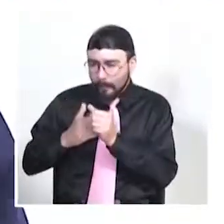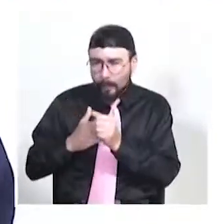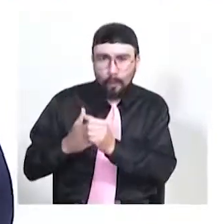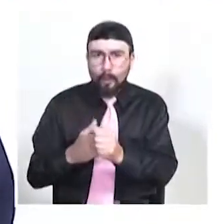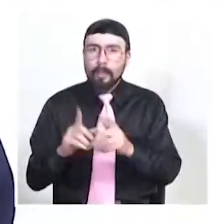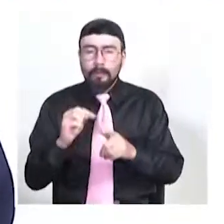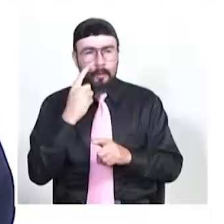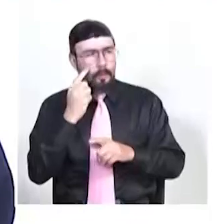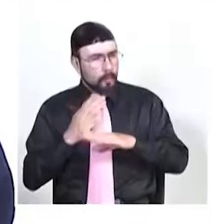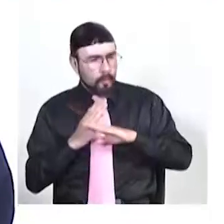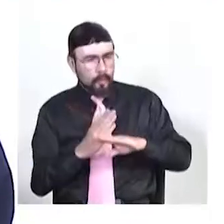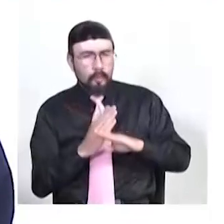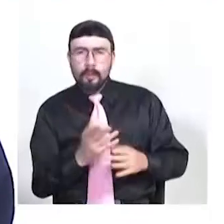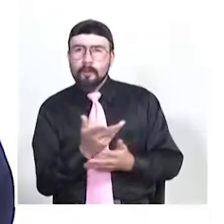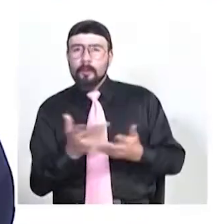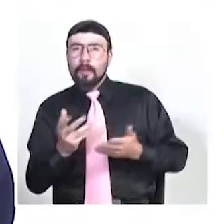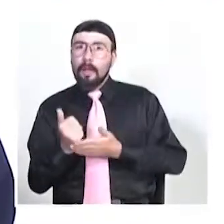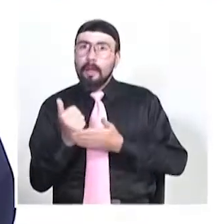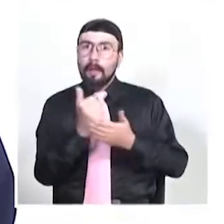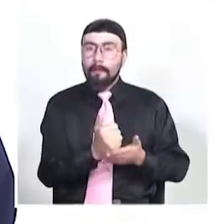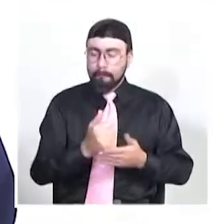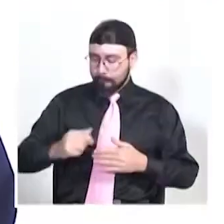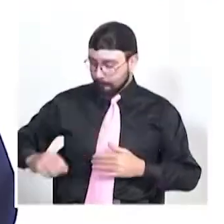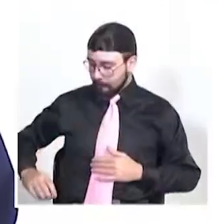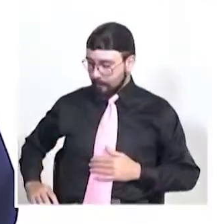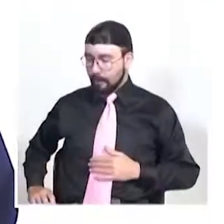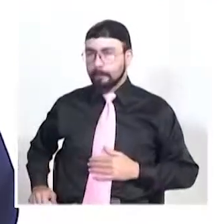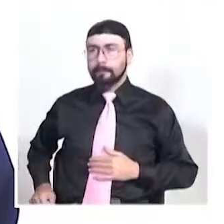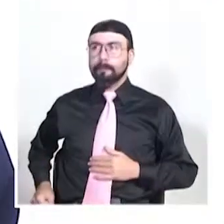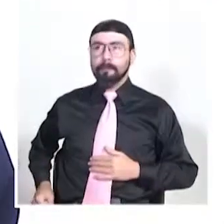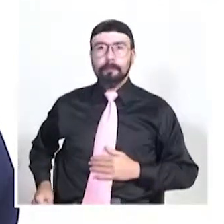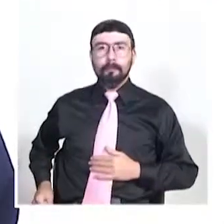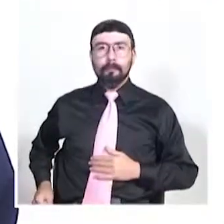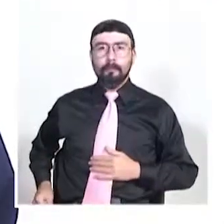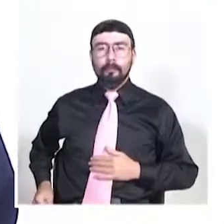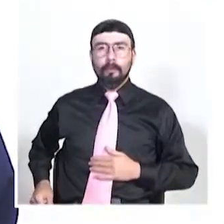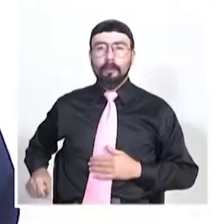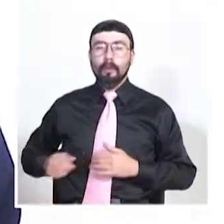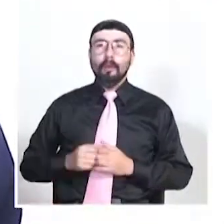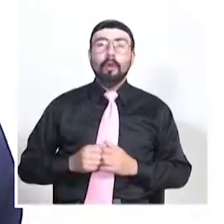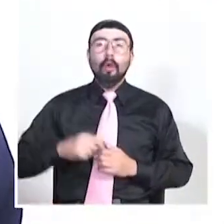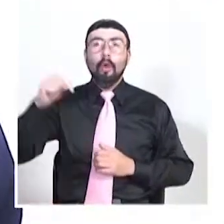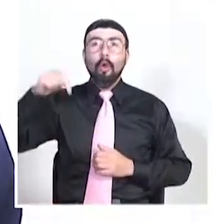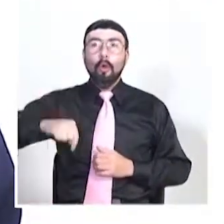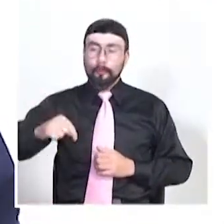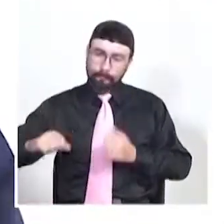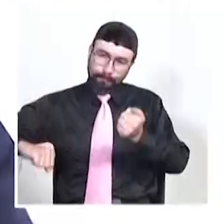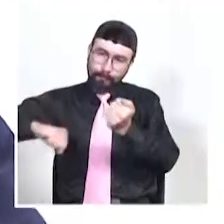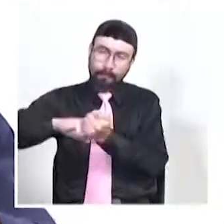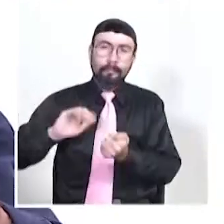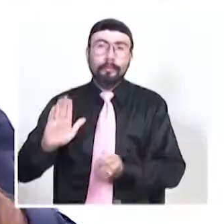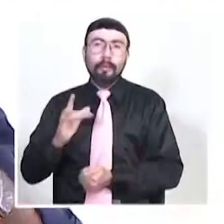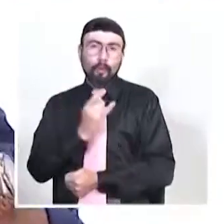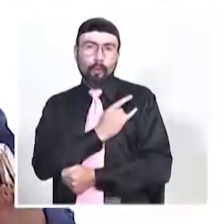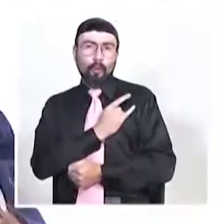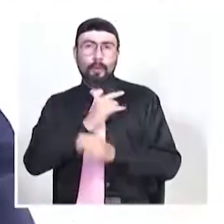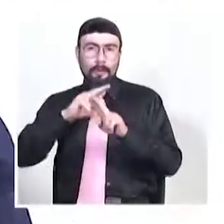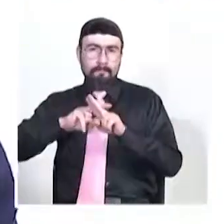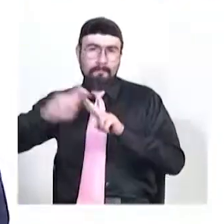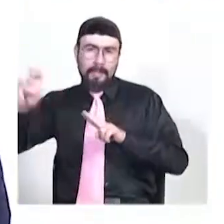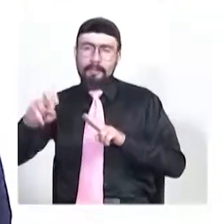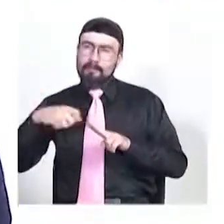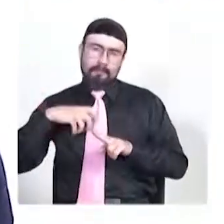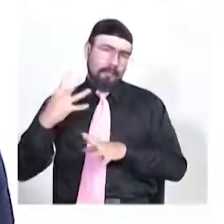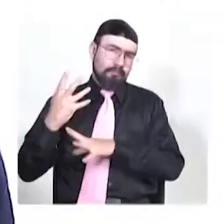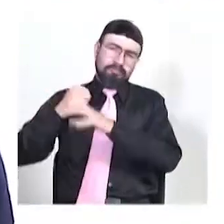de prevención. Y hoy precisamente contamos con el apoyo de la Universidad Manizales, que lleva